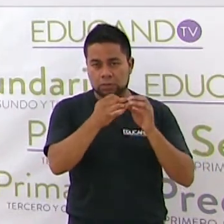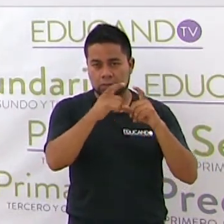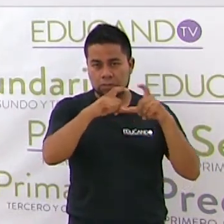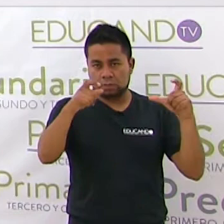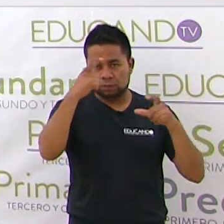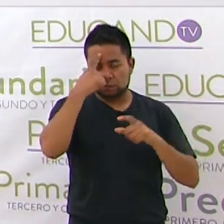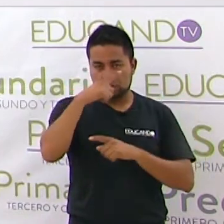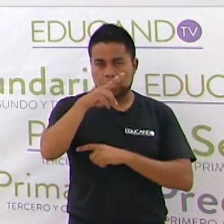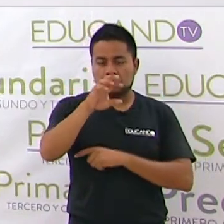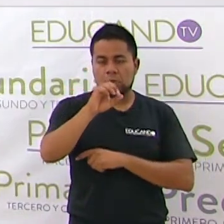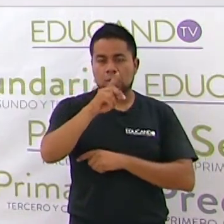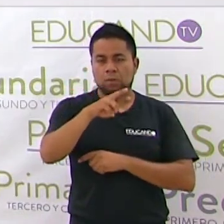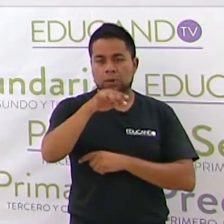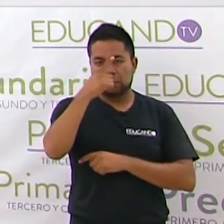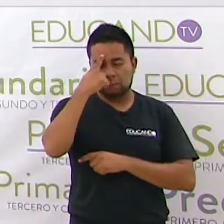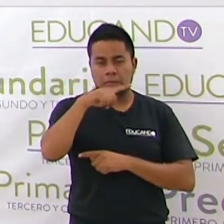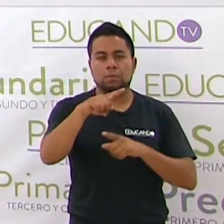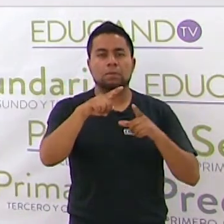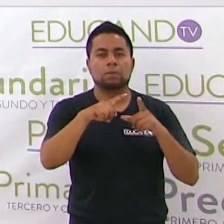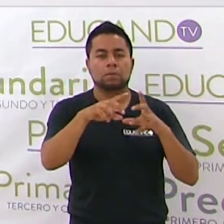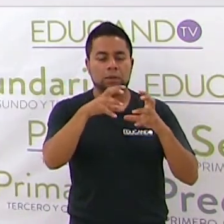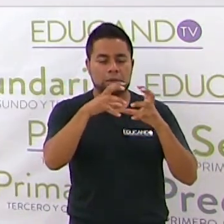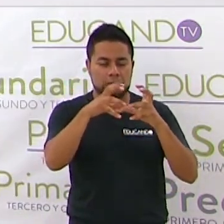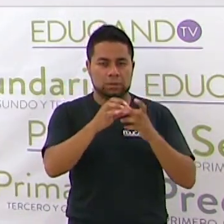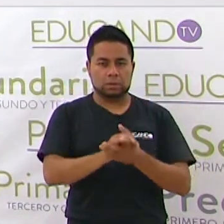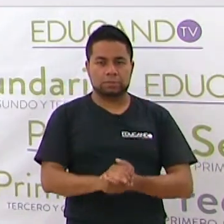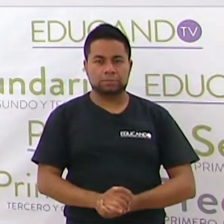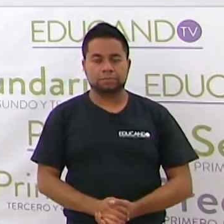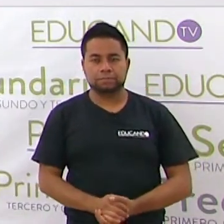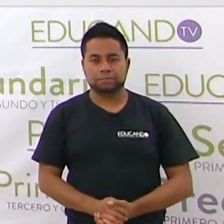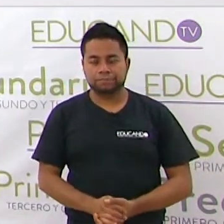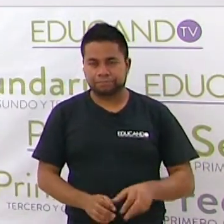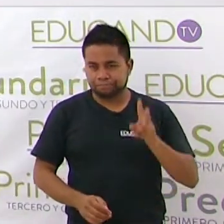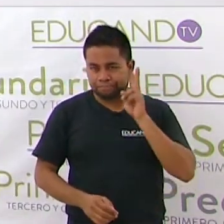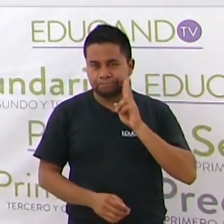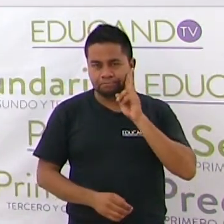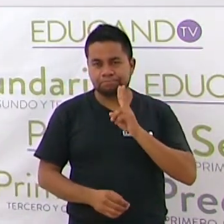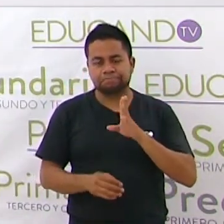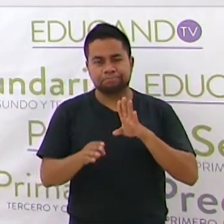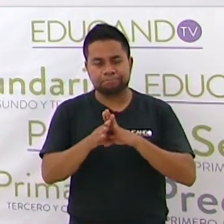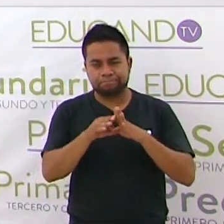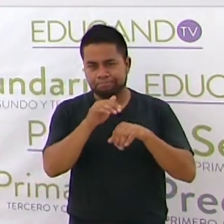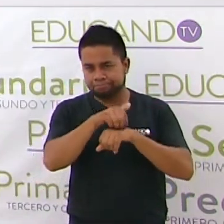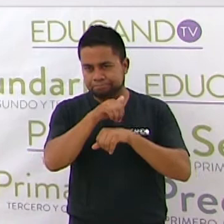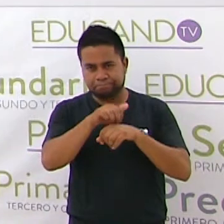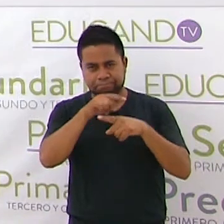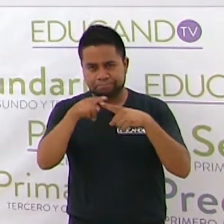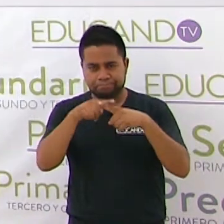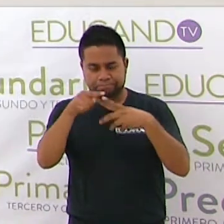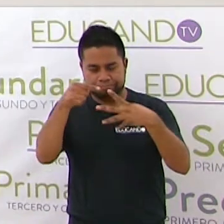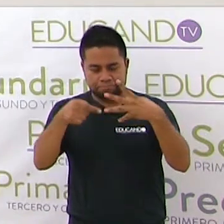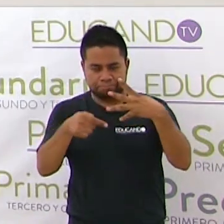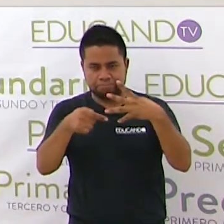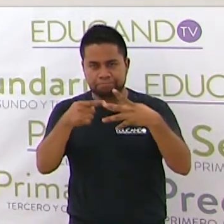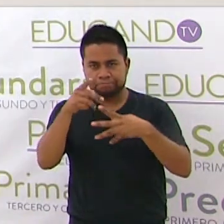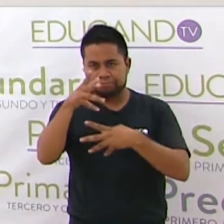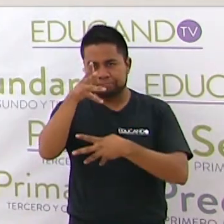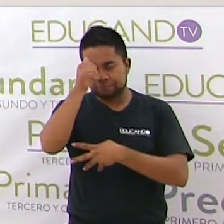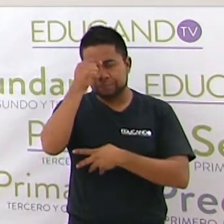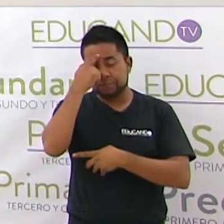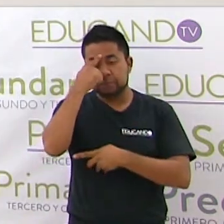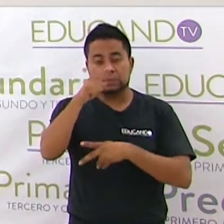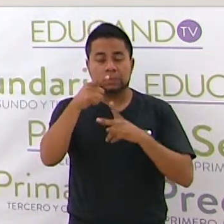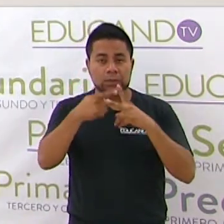el volumen de una esfera. Bueno, vámonos con unos datos, ¿les parece? Para que podamos estar haciéndolo